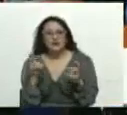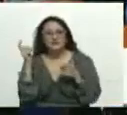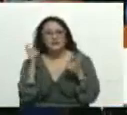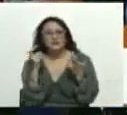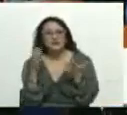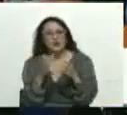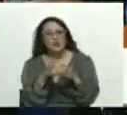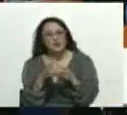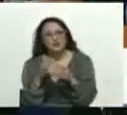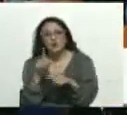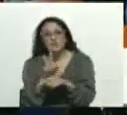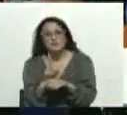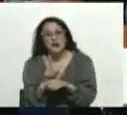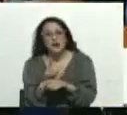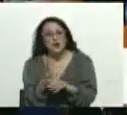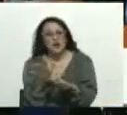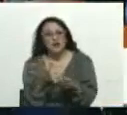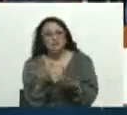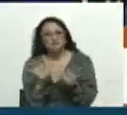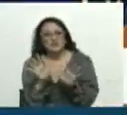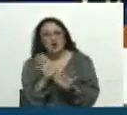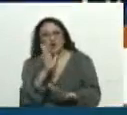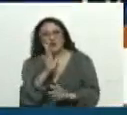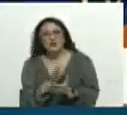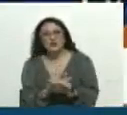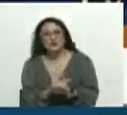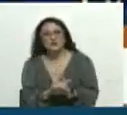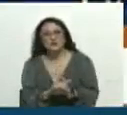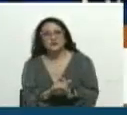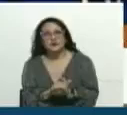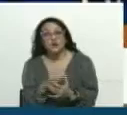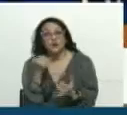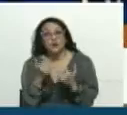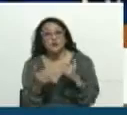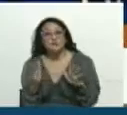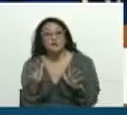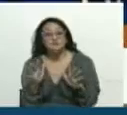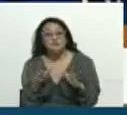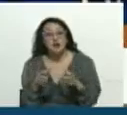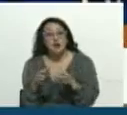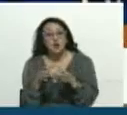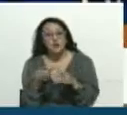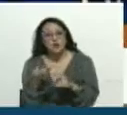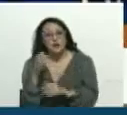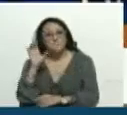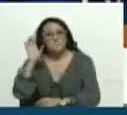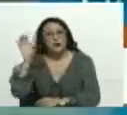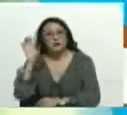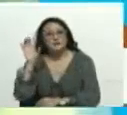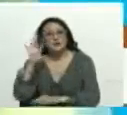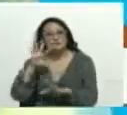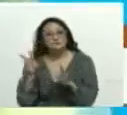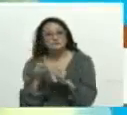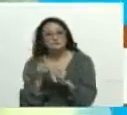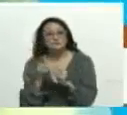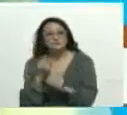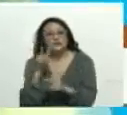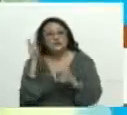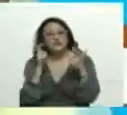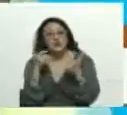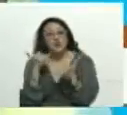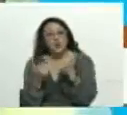que el colectivo era lo primero que satanizaban verdad últimamente satanizaron la patria porque fue el concepto que se llevó el comandante